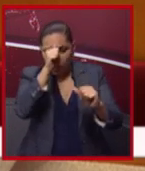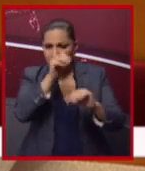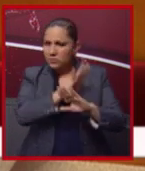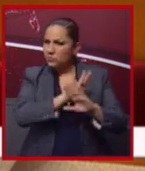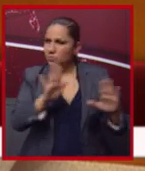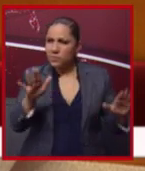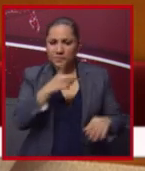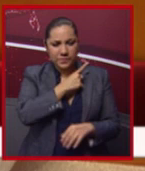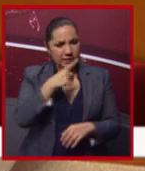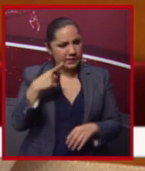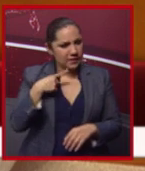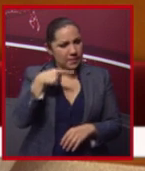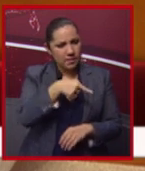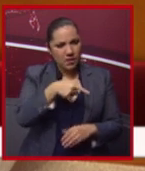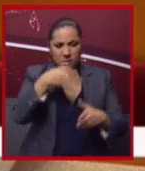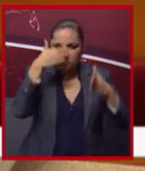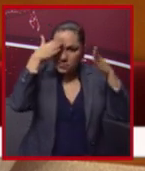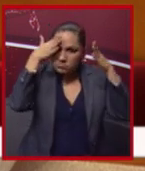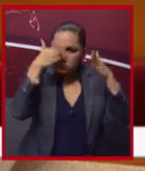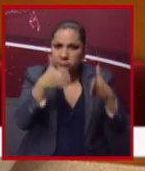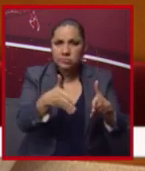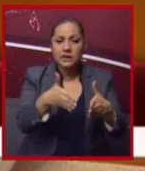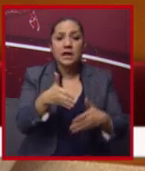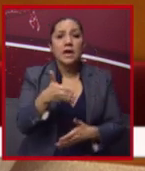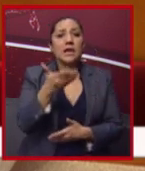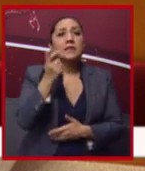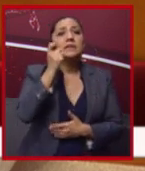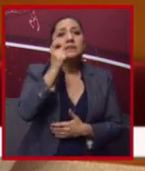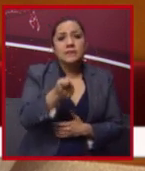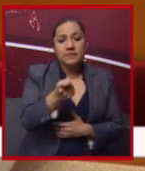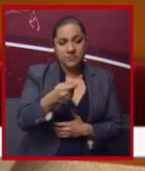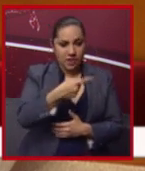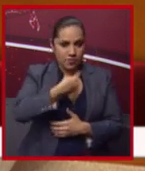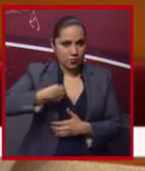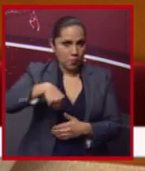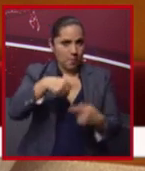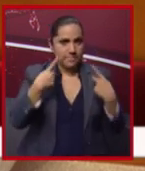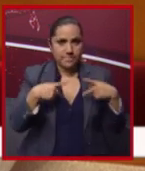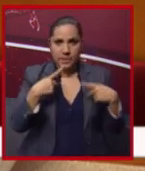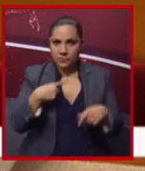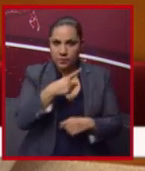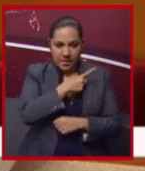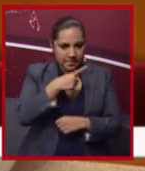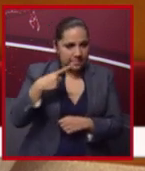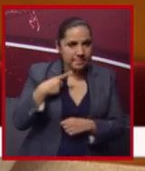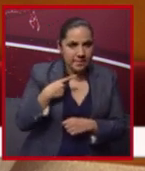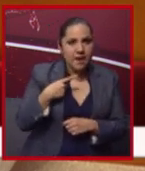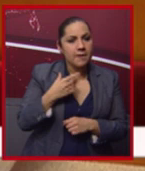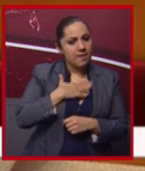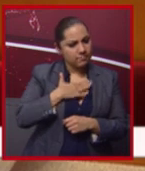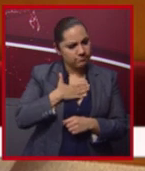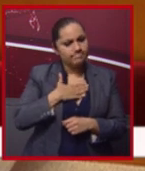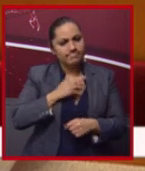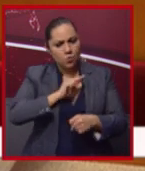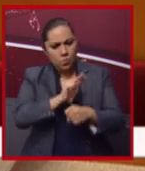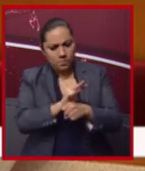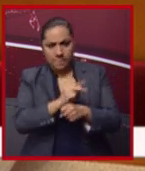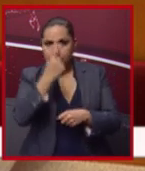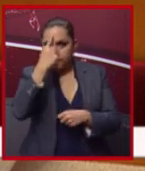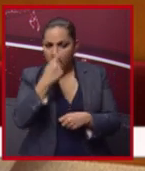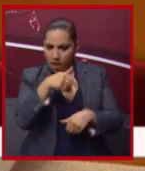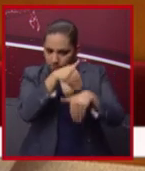fin, estar dispuestos a convertirnos en auténticos guardianes de nuestro orden constitucional.